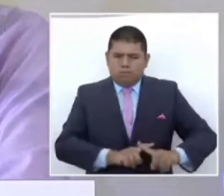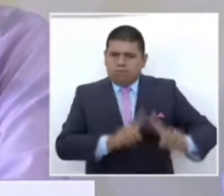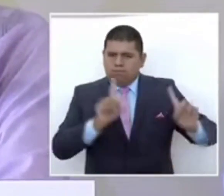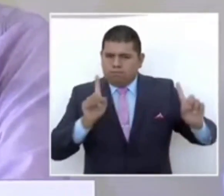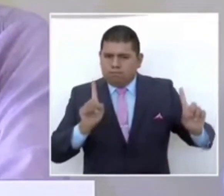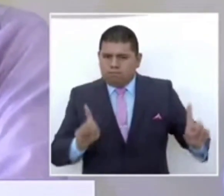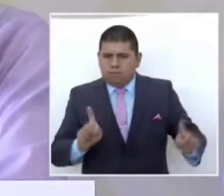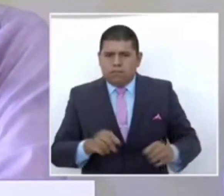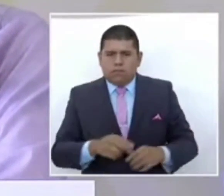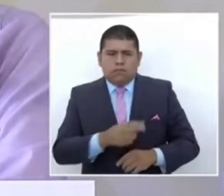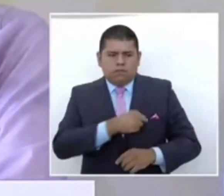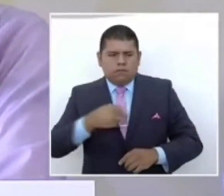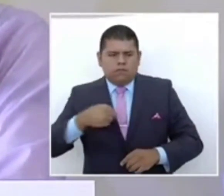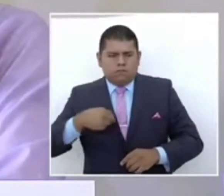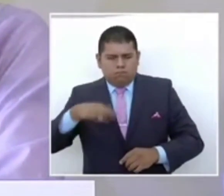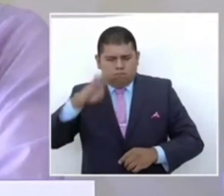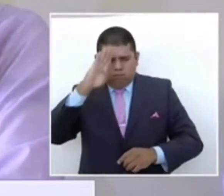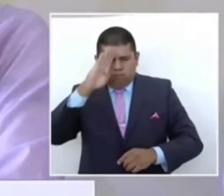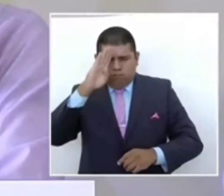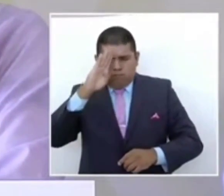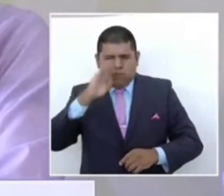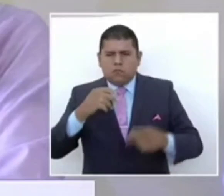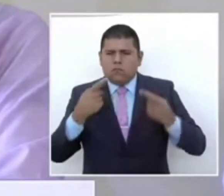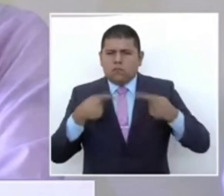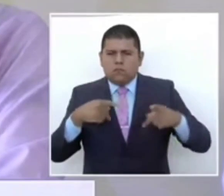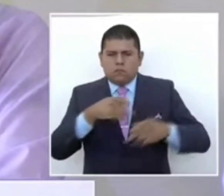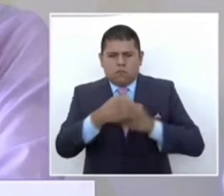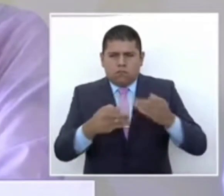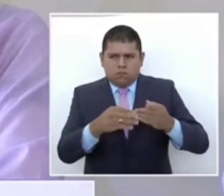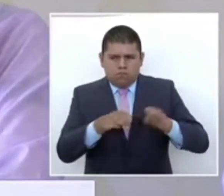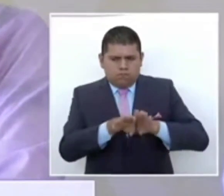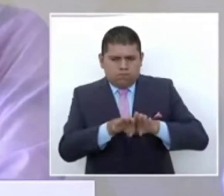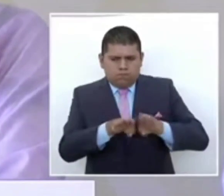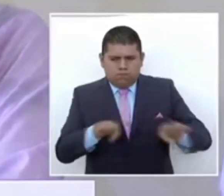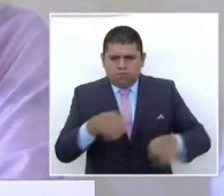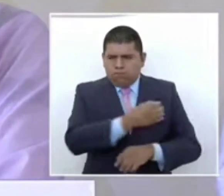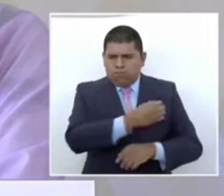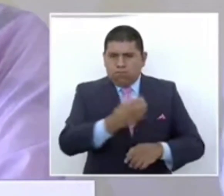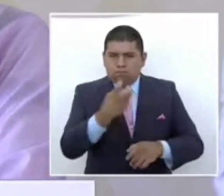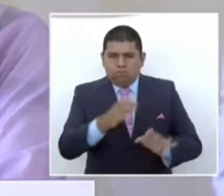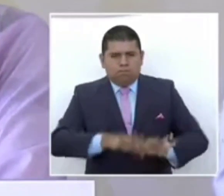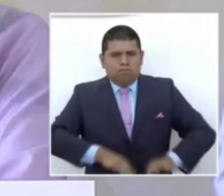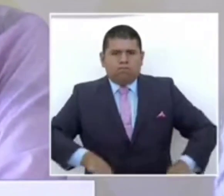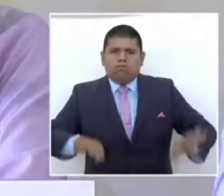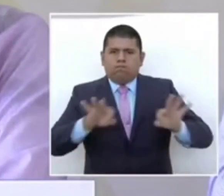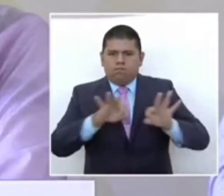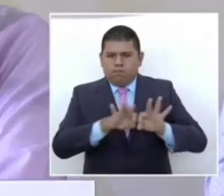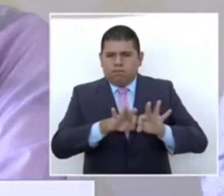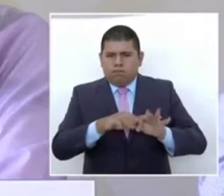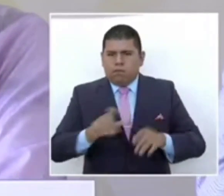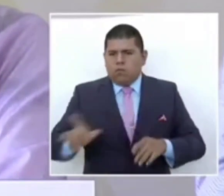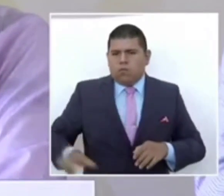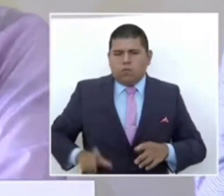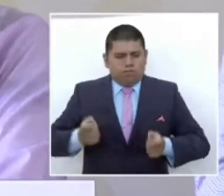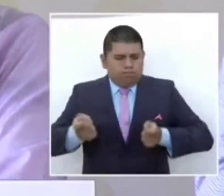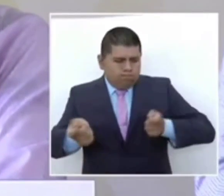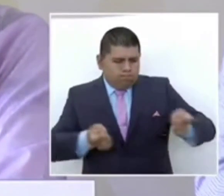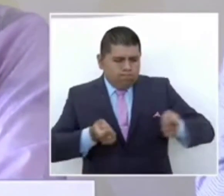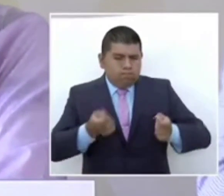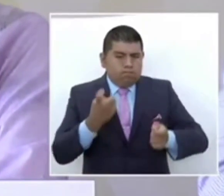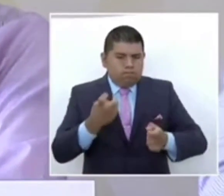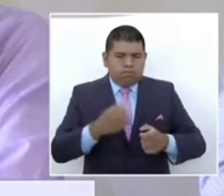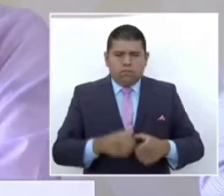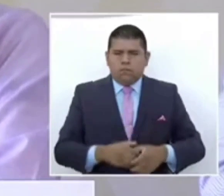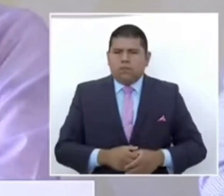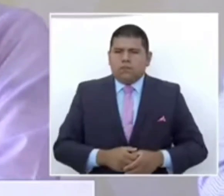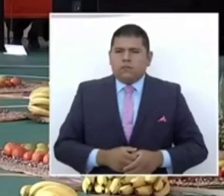tiene que haber justicia social, tiene que intervenir el Estado,